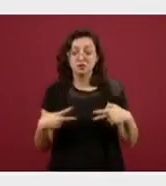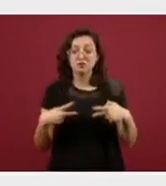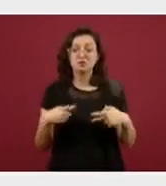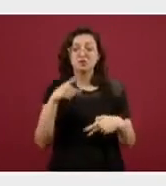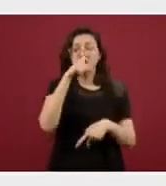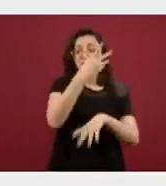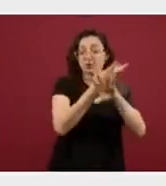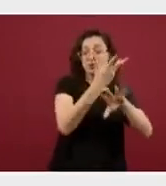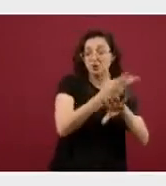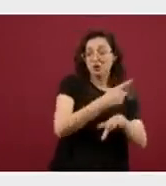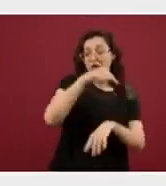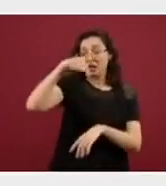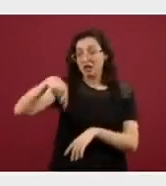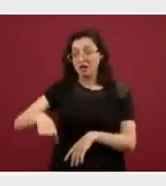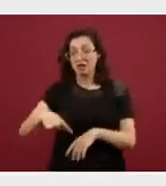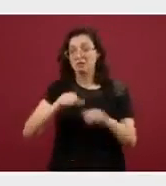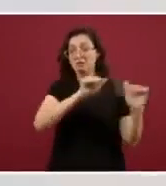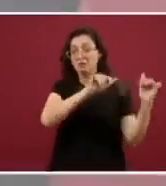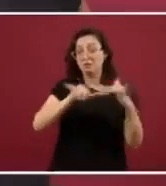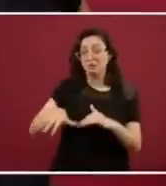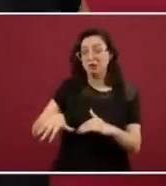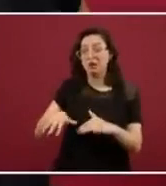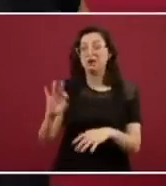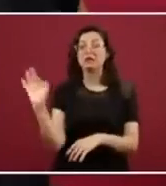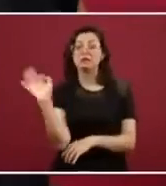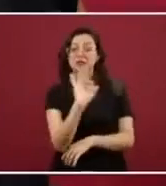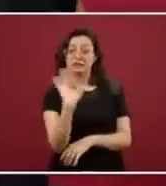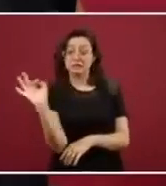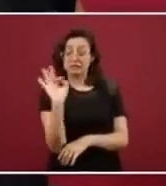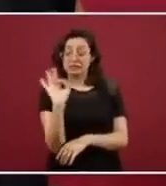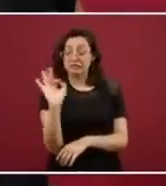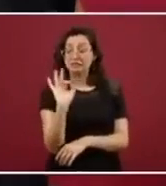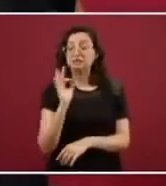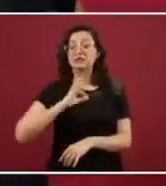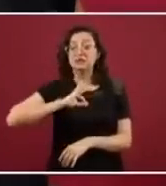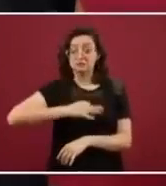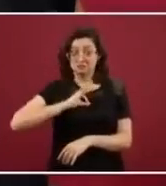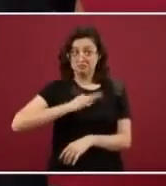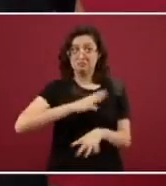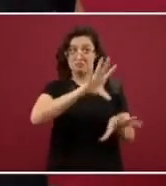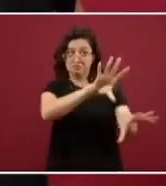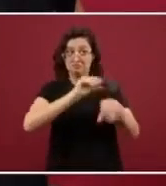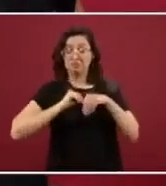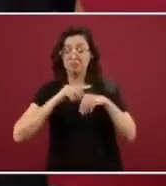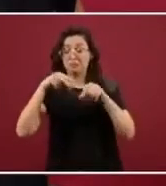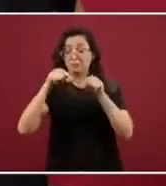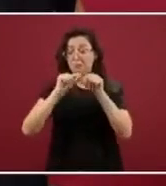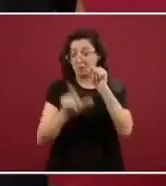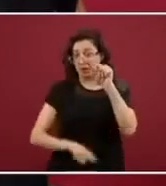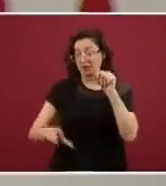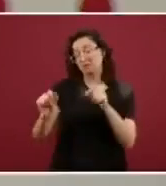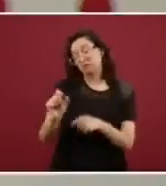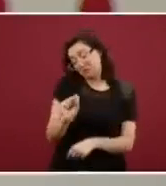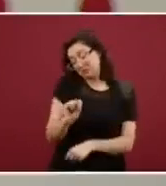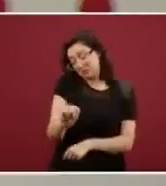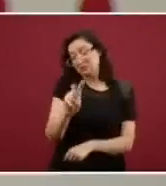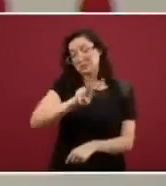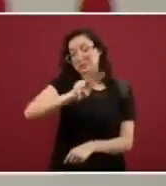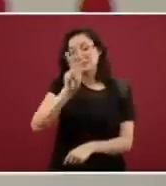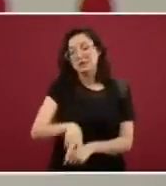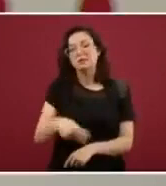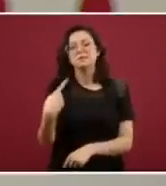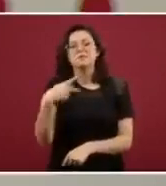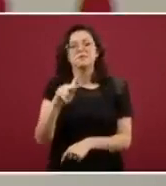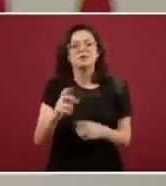Unidos a México es el mecanismo por el que podría entrar el virus a México, eso es correcto, pero si uno considera el número